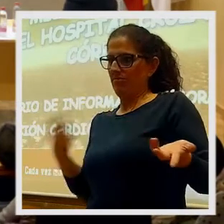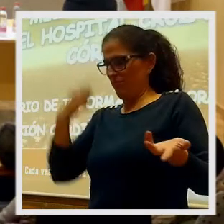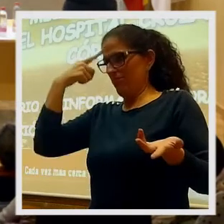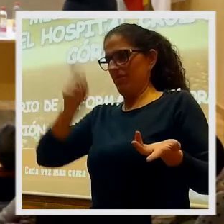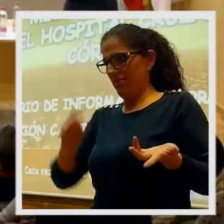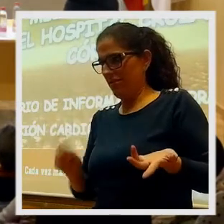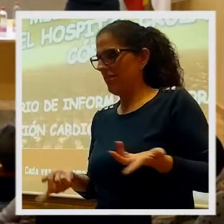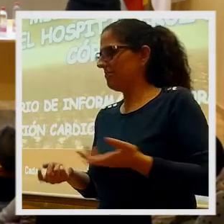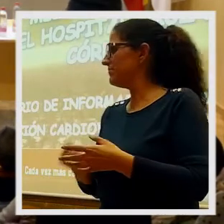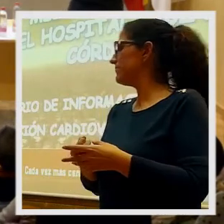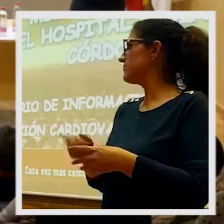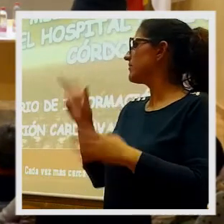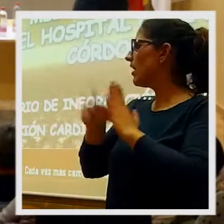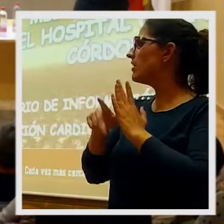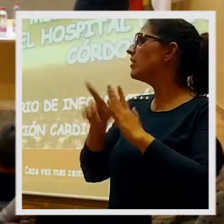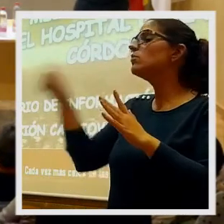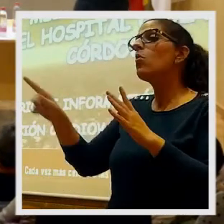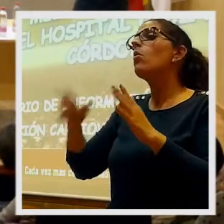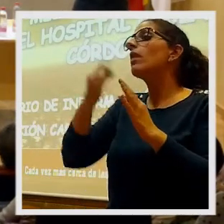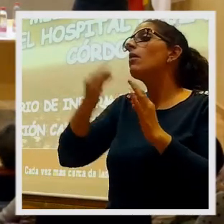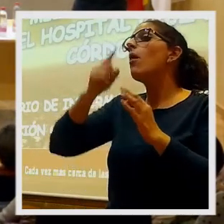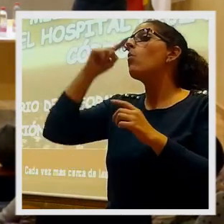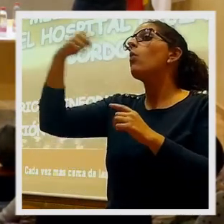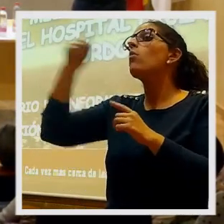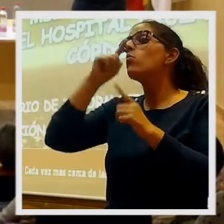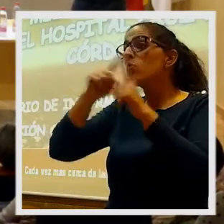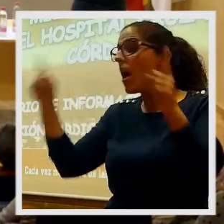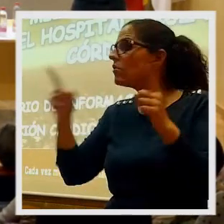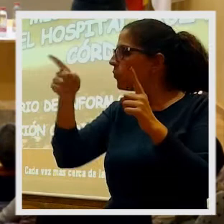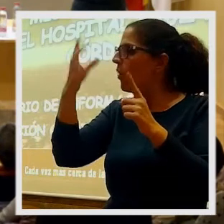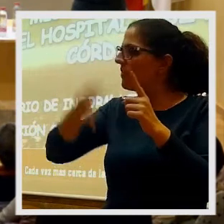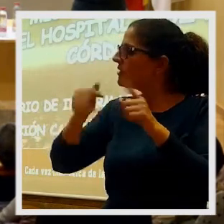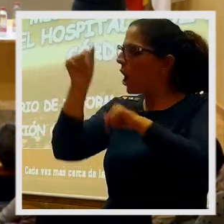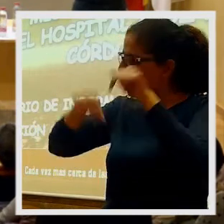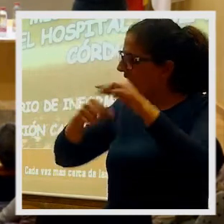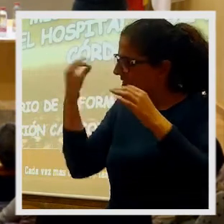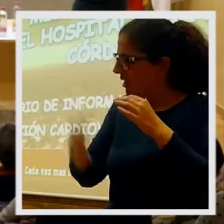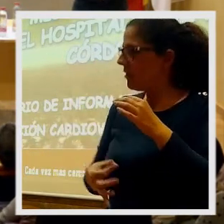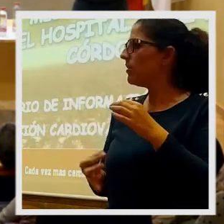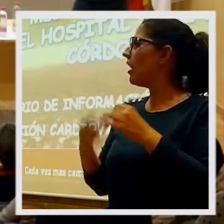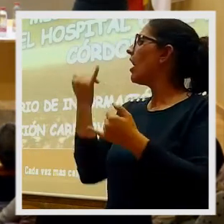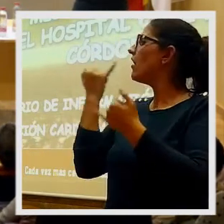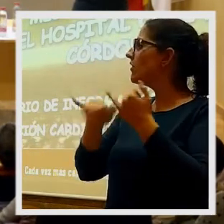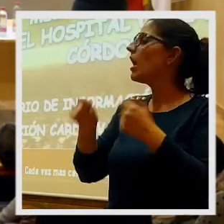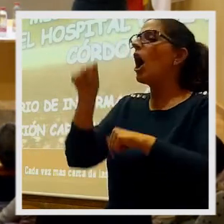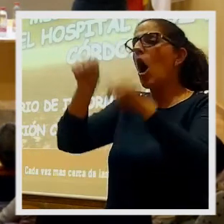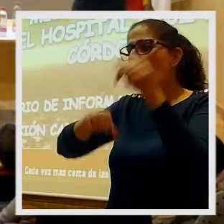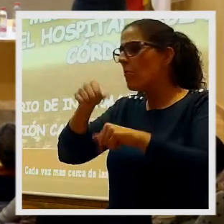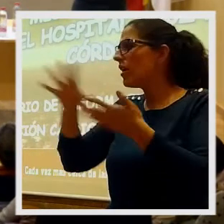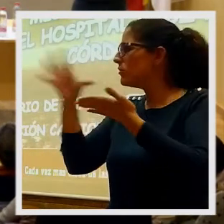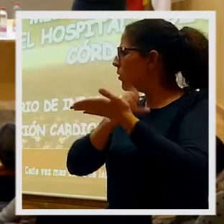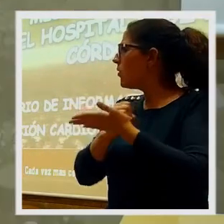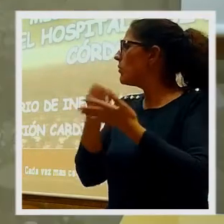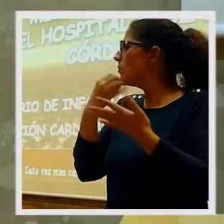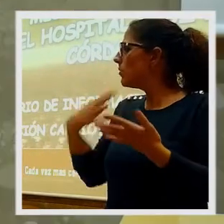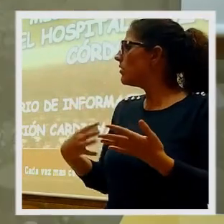ventrículo, más de un año te tienes que operar. Me puse en su verno y la verdad que lo que es la operación, esto que